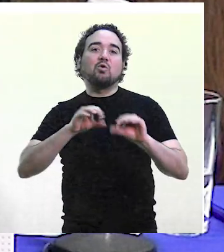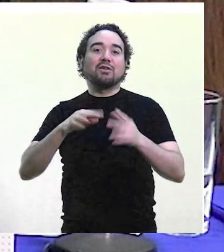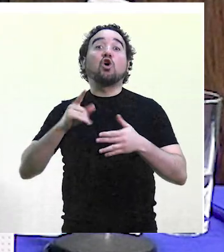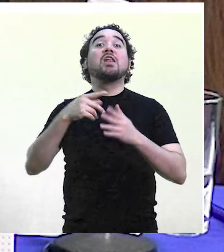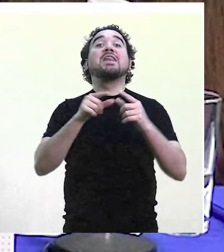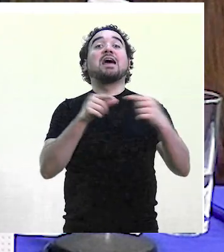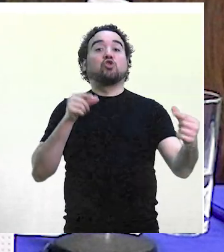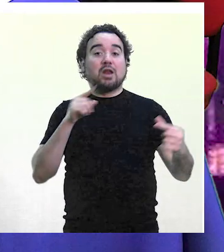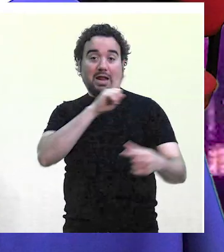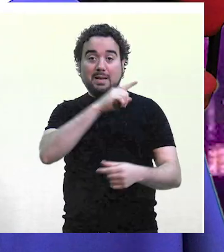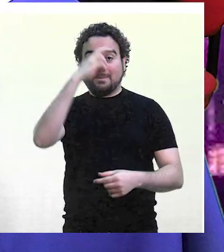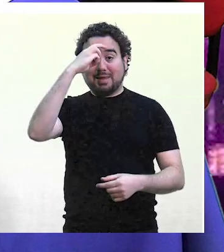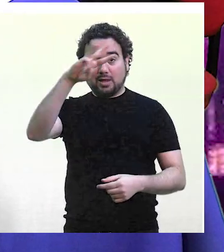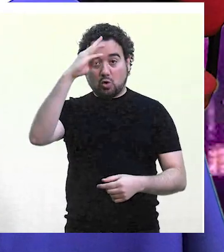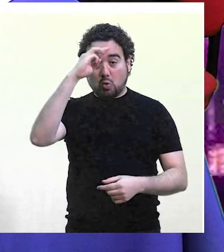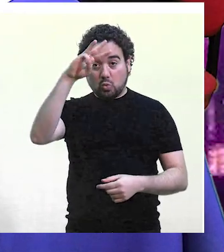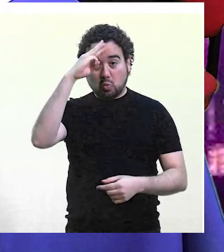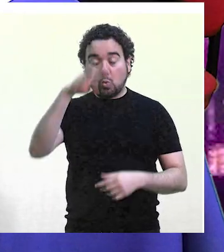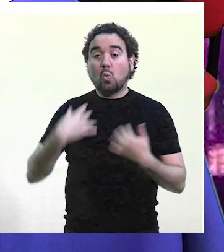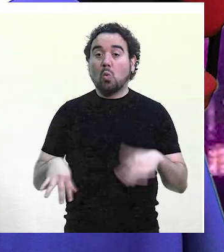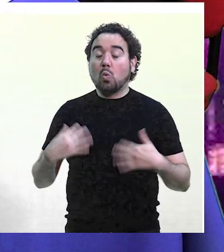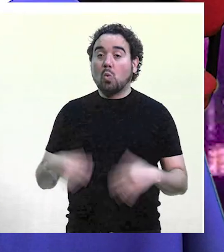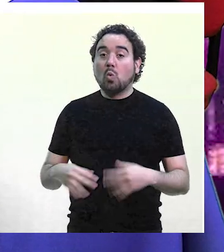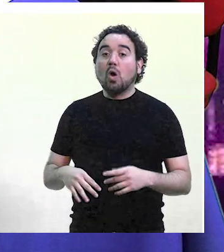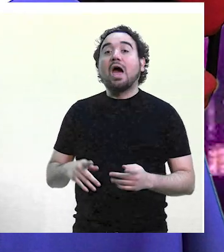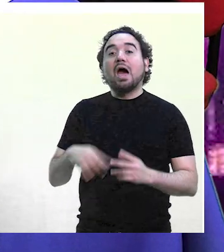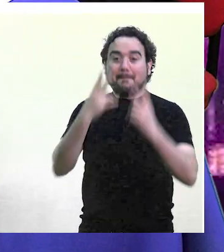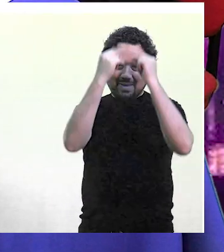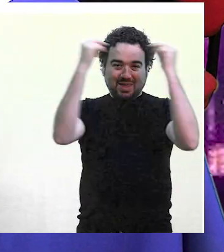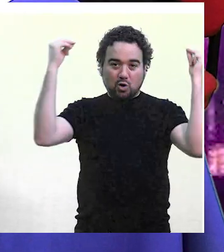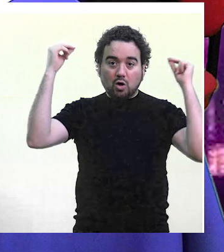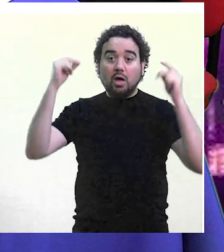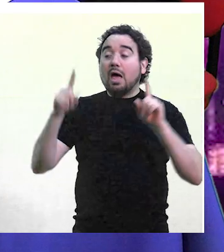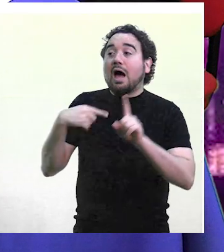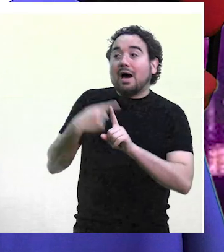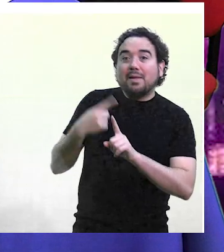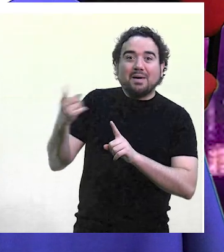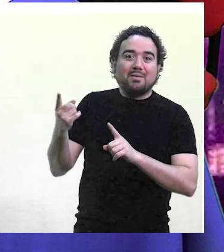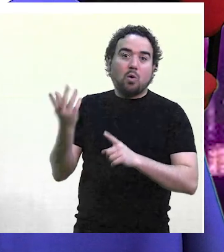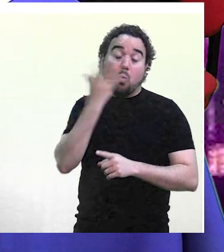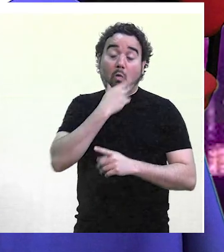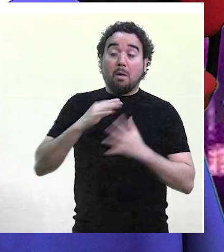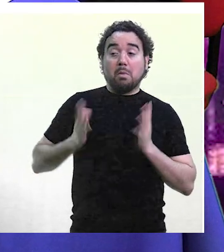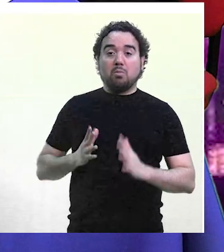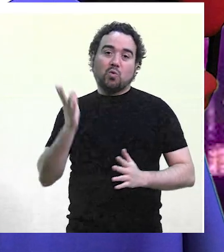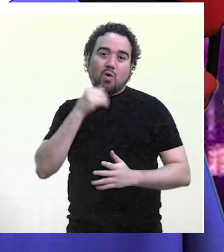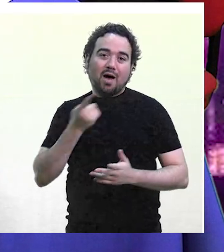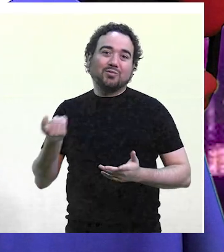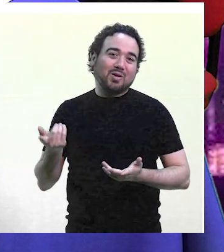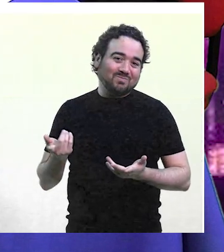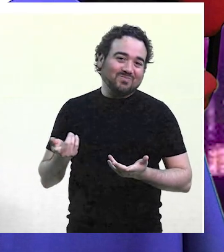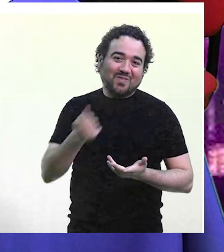coqueta, no tenía lucas, era lesbiana. Eso, de la diversidad además. Exacto, entonces yo creo que hay que reivindicar a la